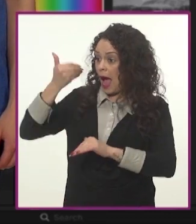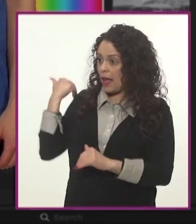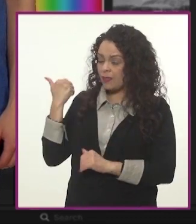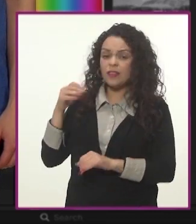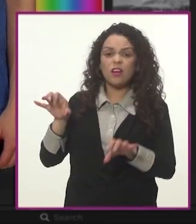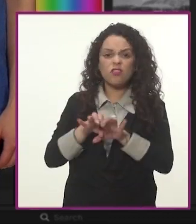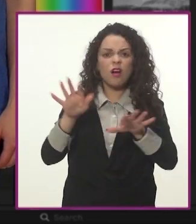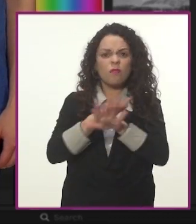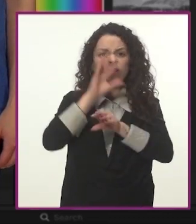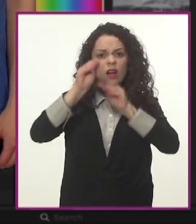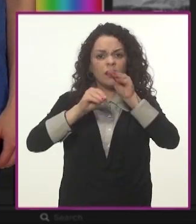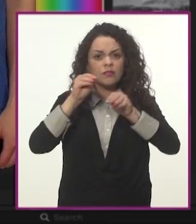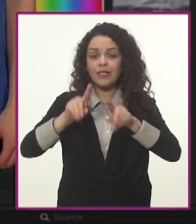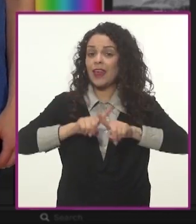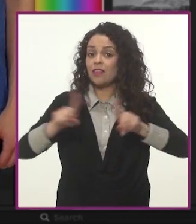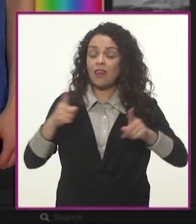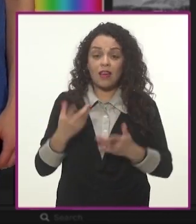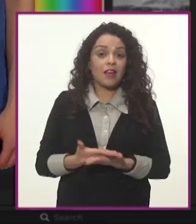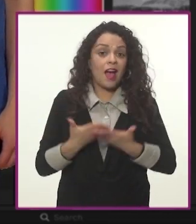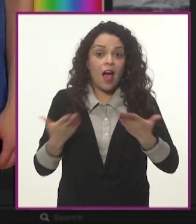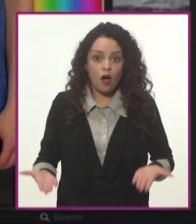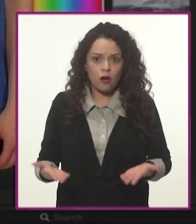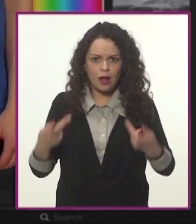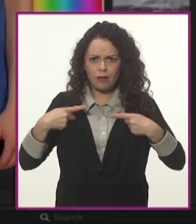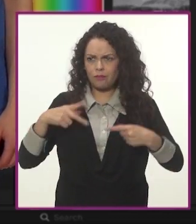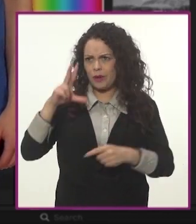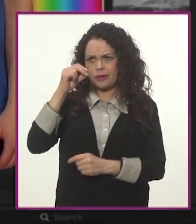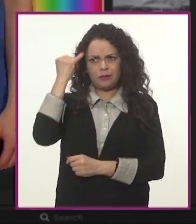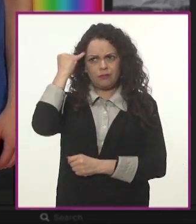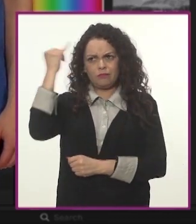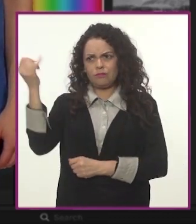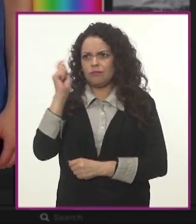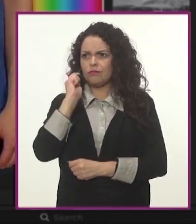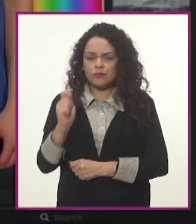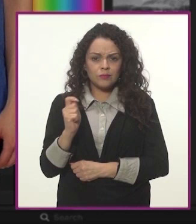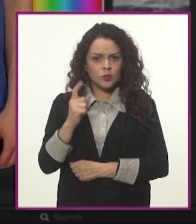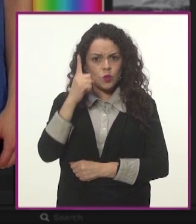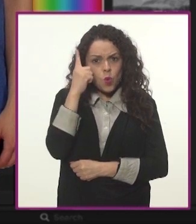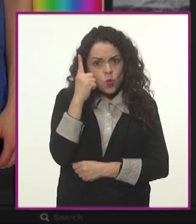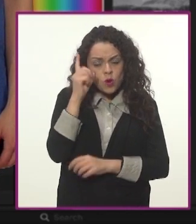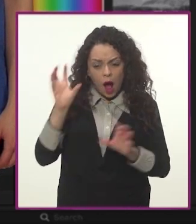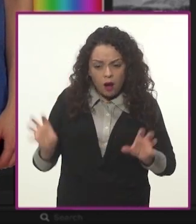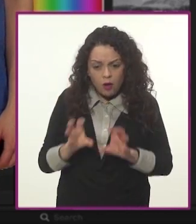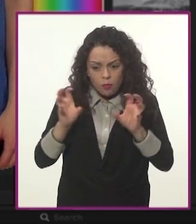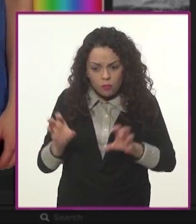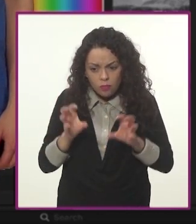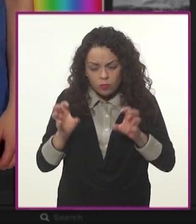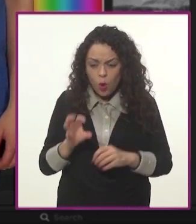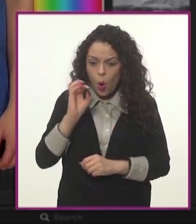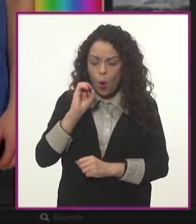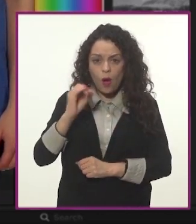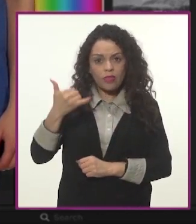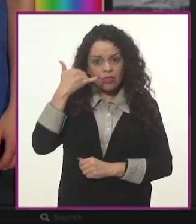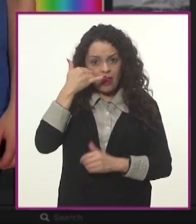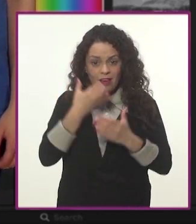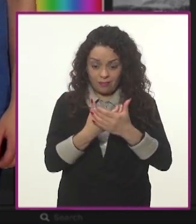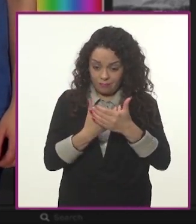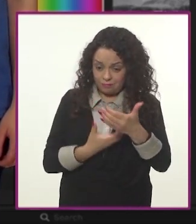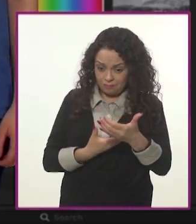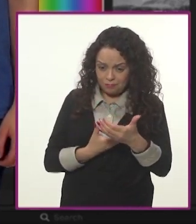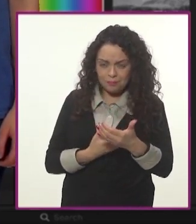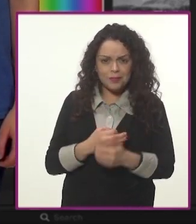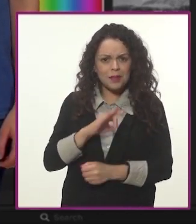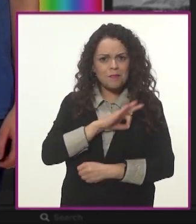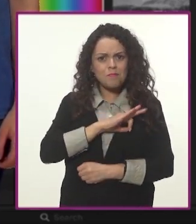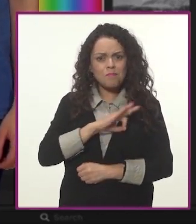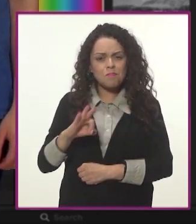completamente diferente al que es ahora. Nadie iba a imaginar que iba a llegar un momento en el que una sola computadora o un telefonito como este iban a